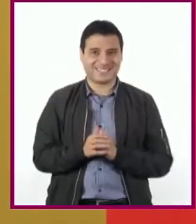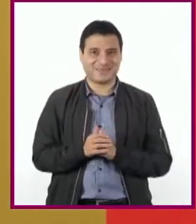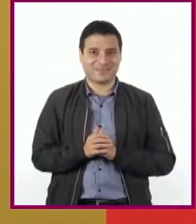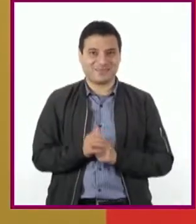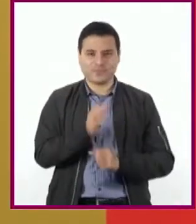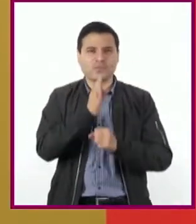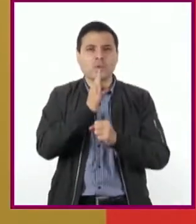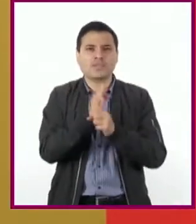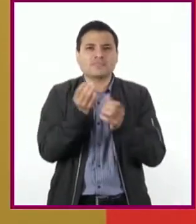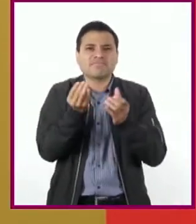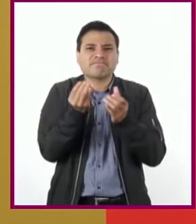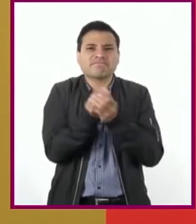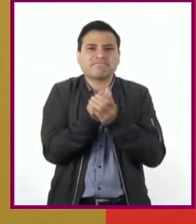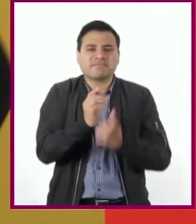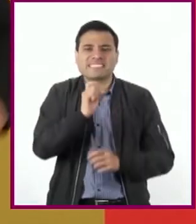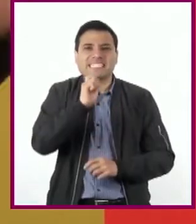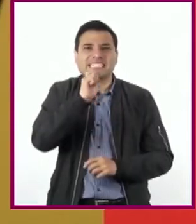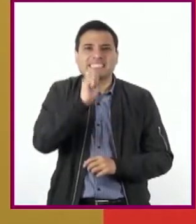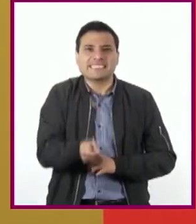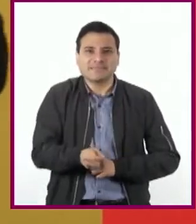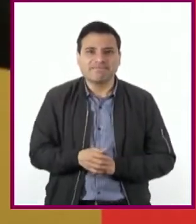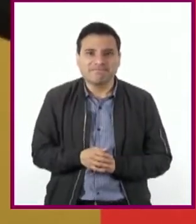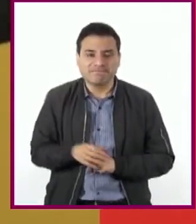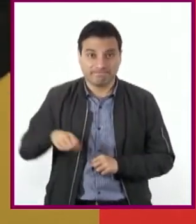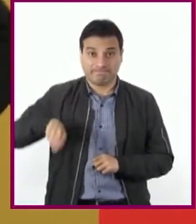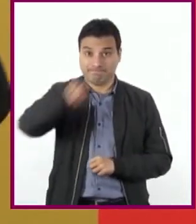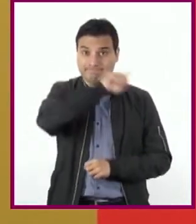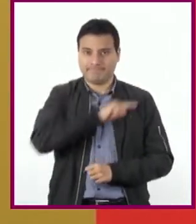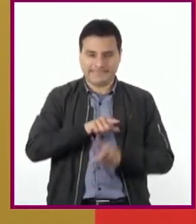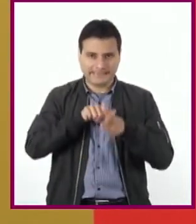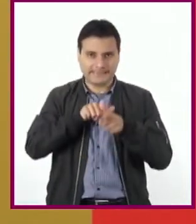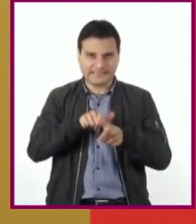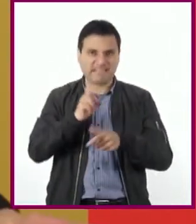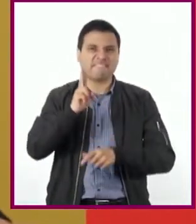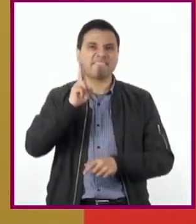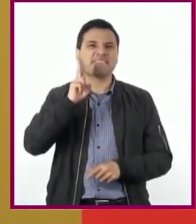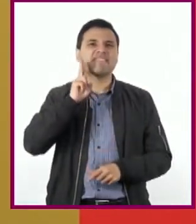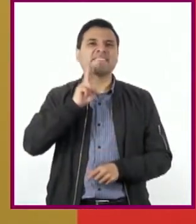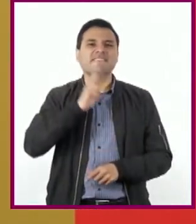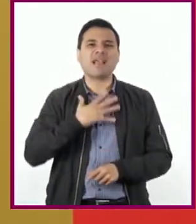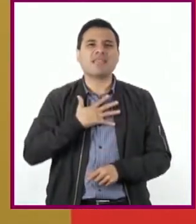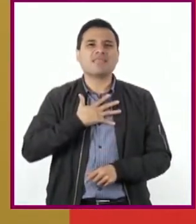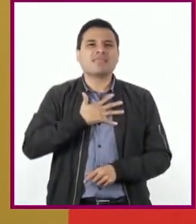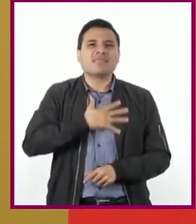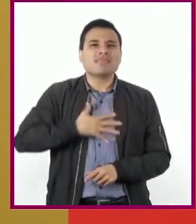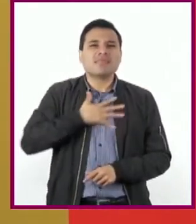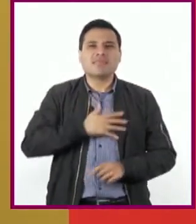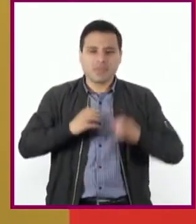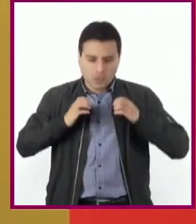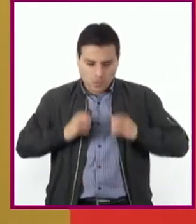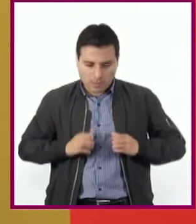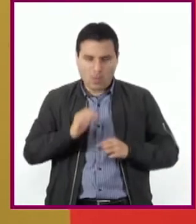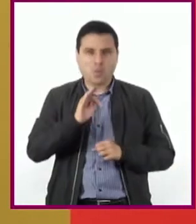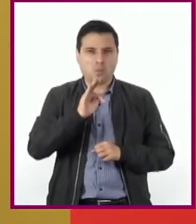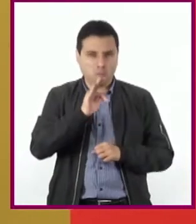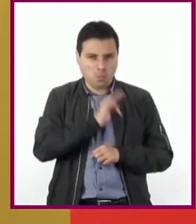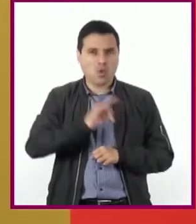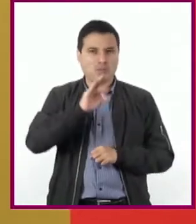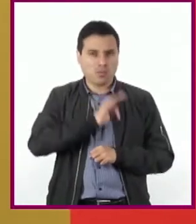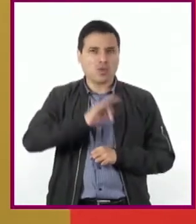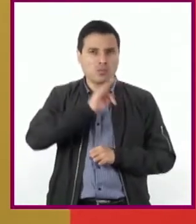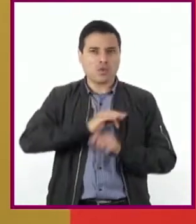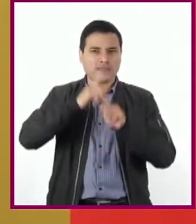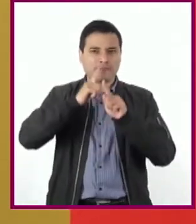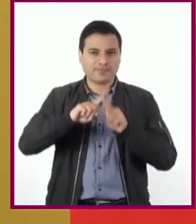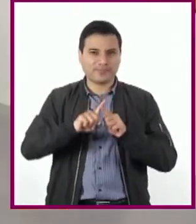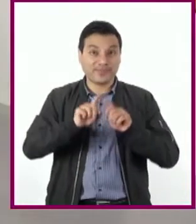sesión, en sana distancia, continuamos explorando las posibilidades expresivas del cuerpo en la construcción de